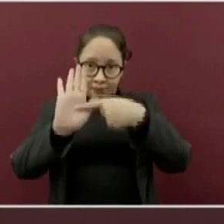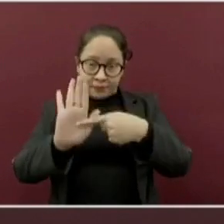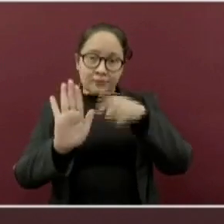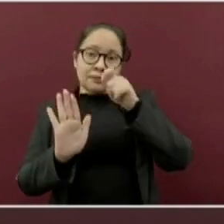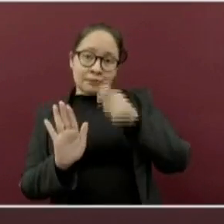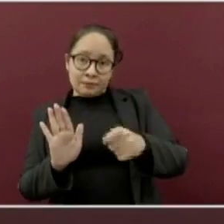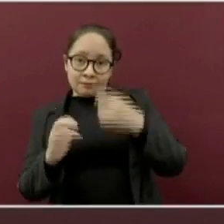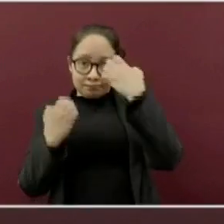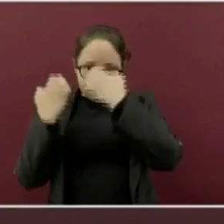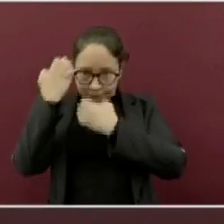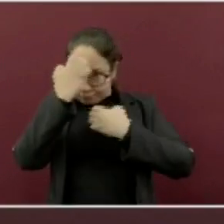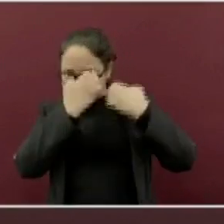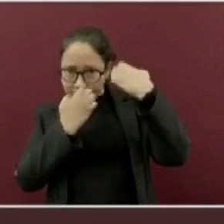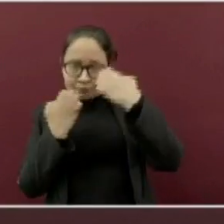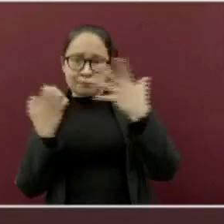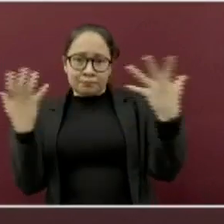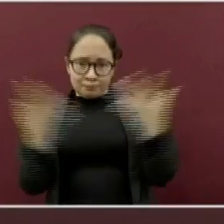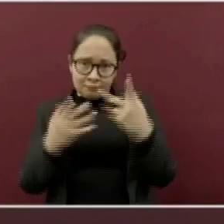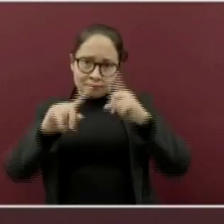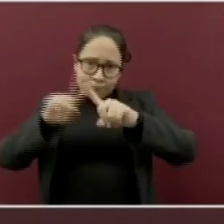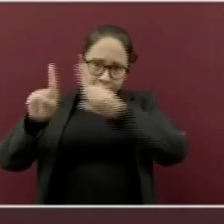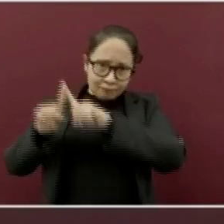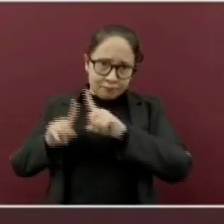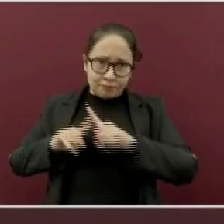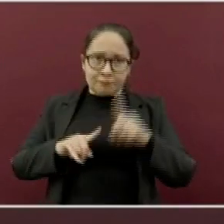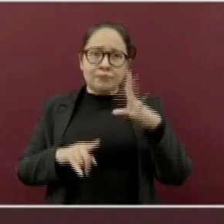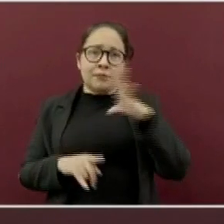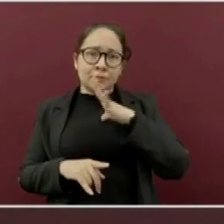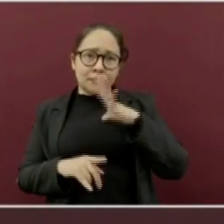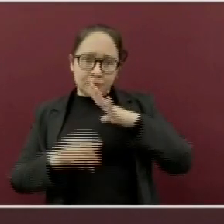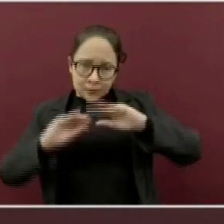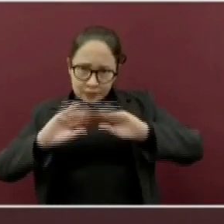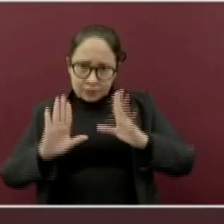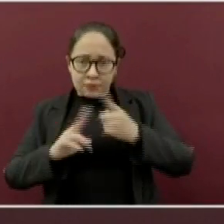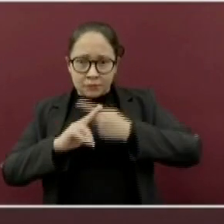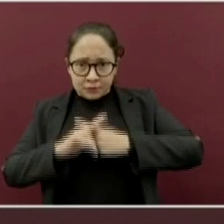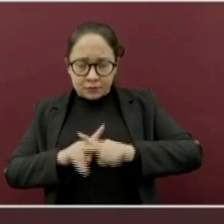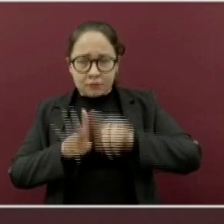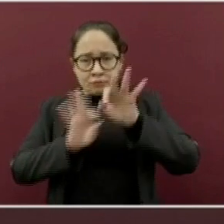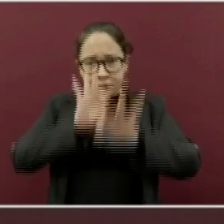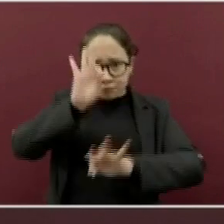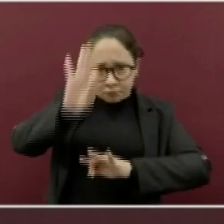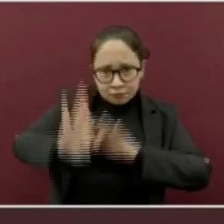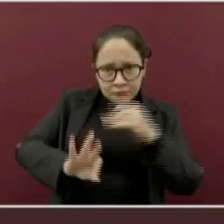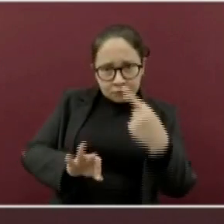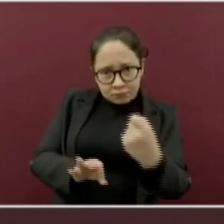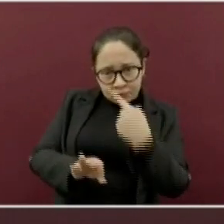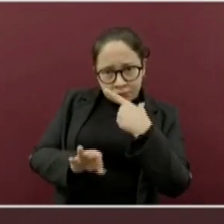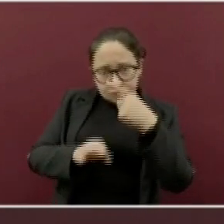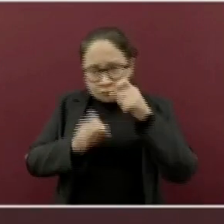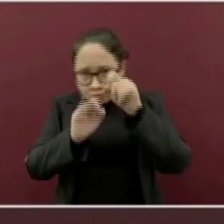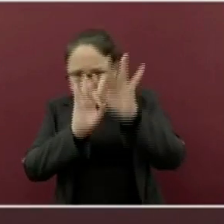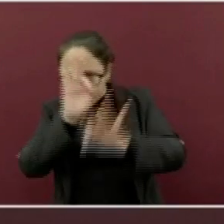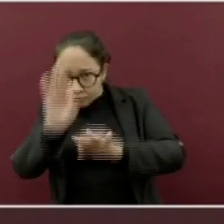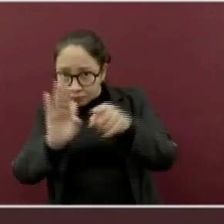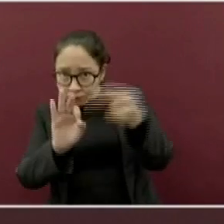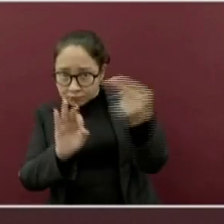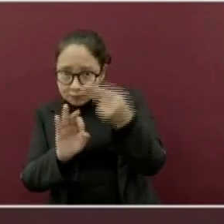los estudios que se llevan a cabo y mediante los cuales se inicia el tratamiento médico en el caso que